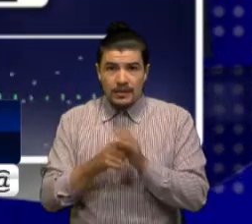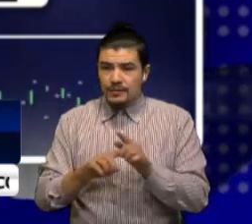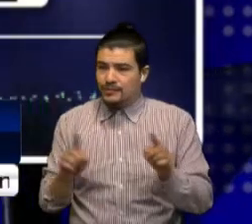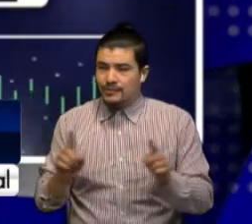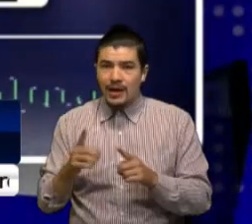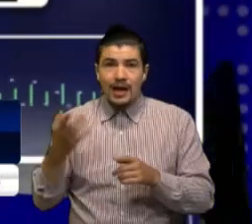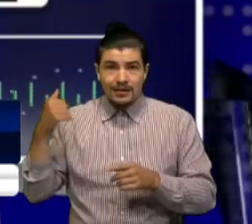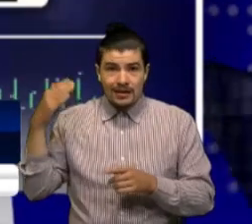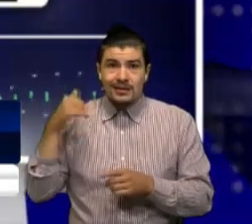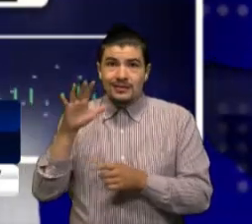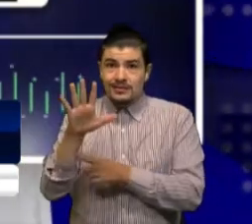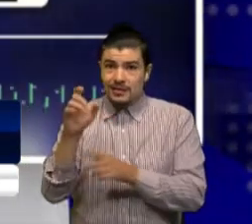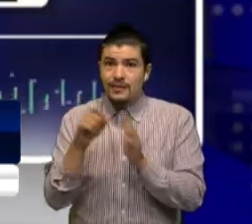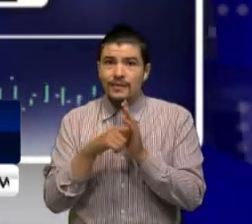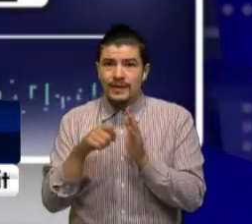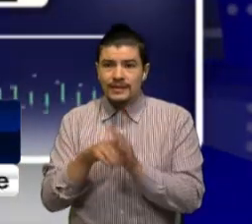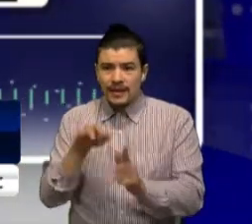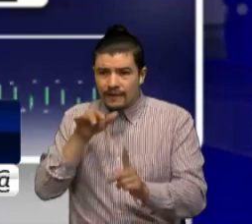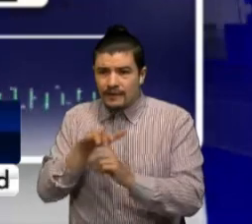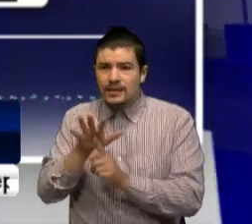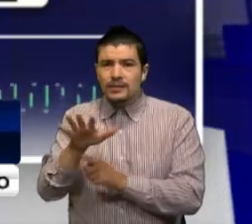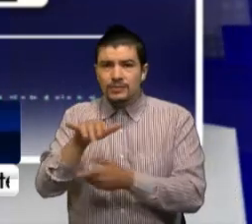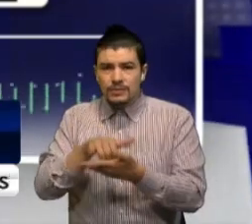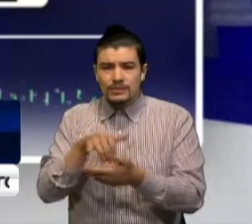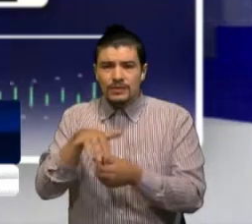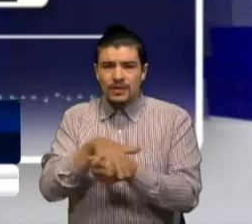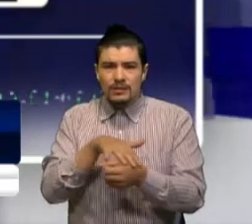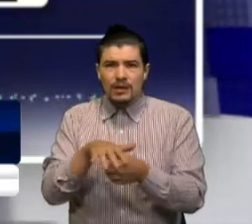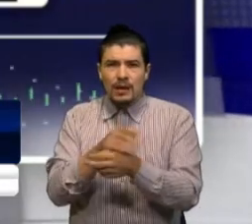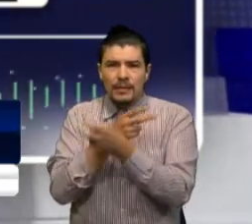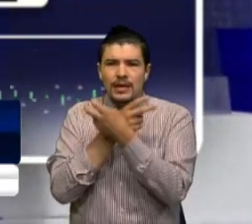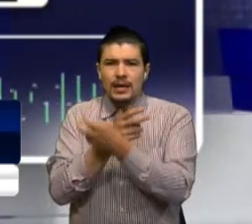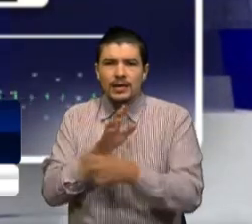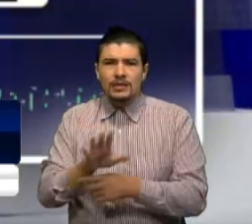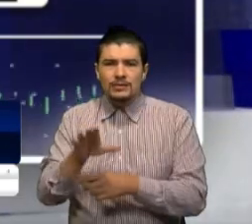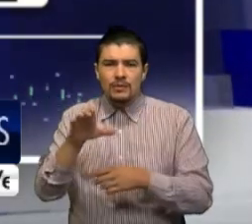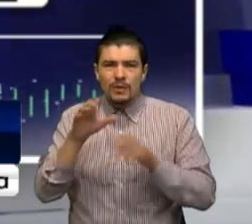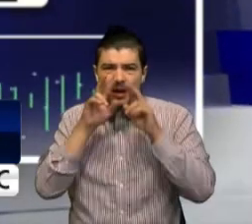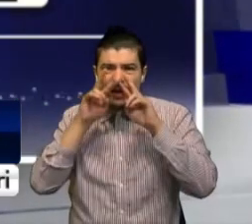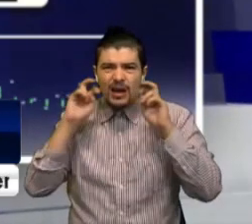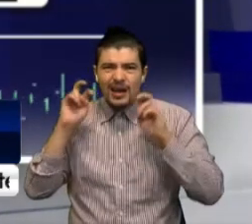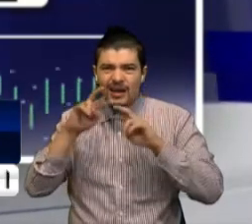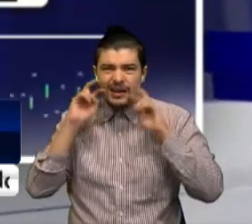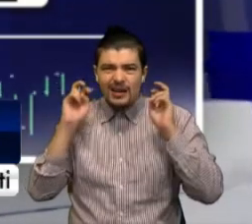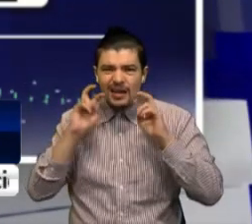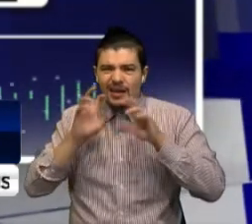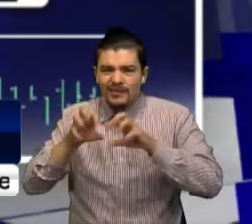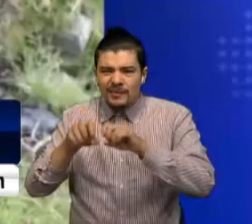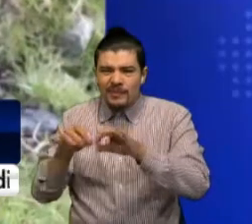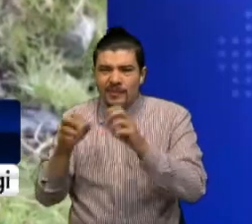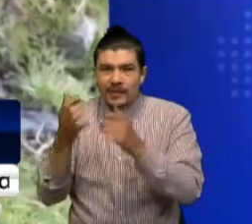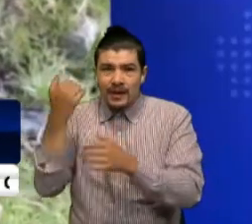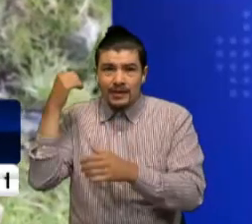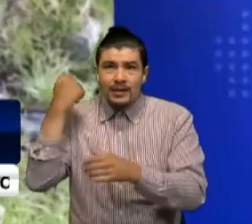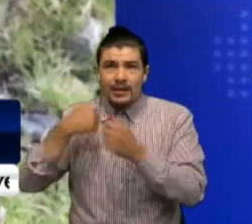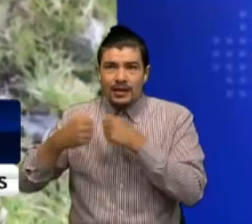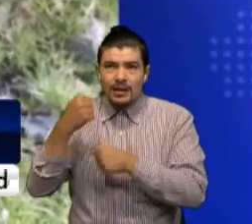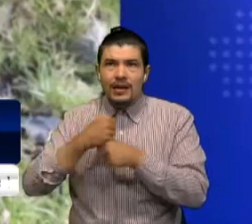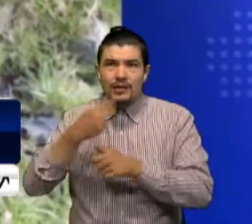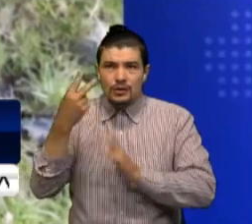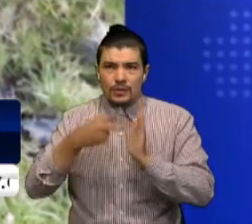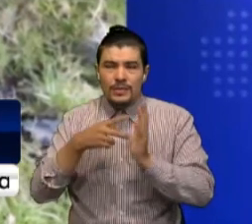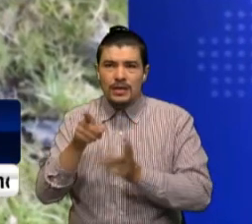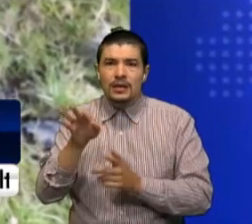como 5 cóndores los que se han visto afectados por esta situación del envenenamiento de carroña desde prácticamente el 2013. Las